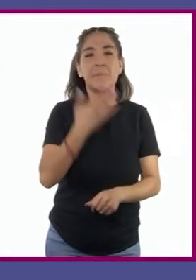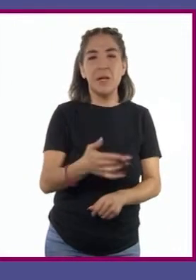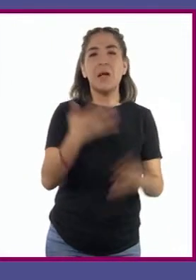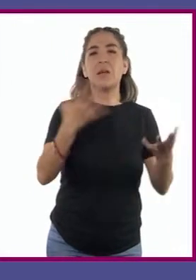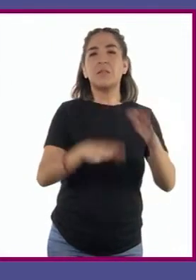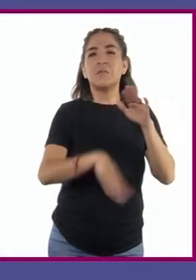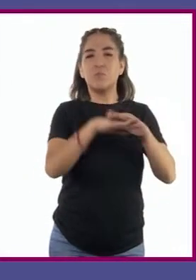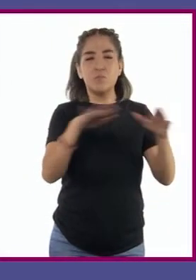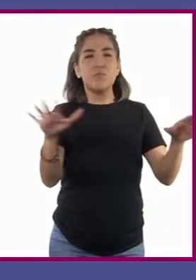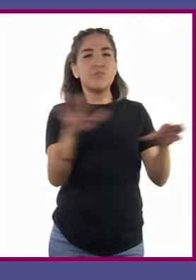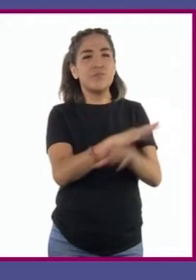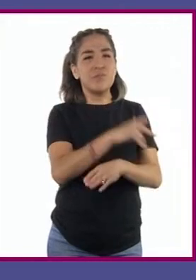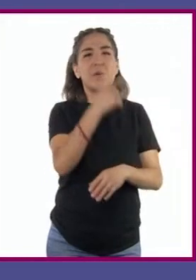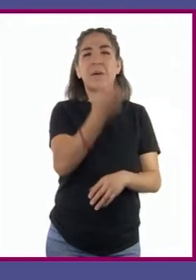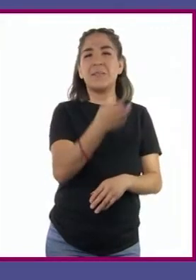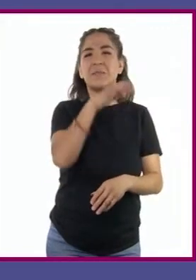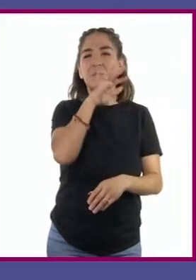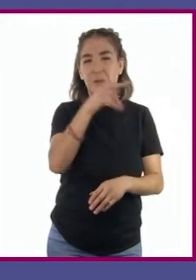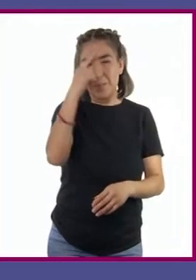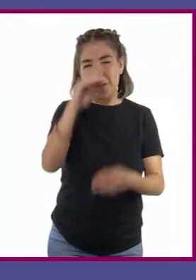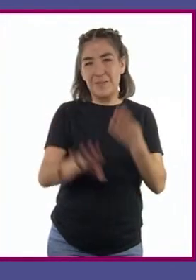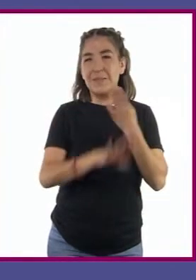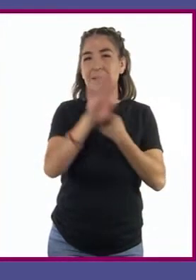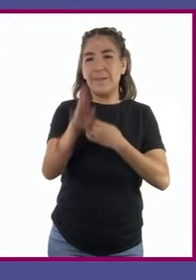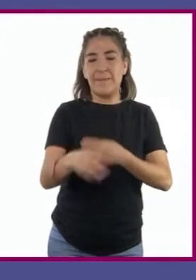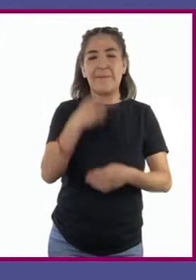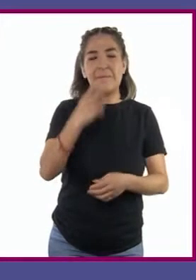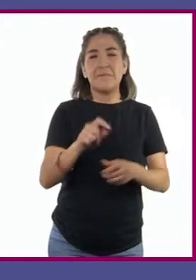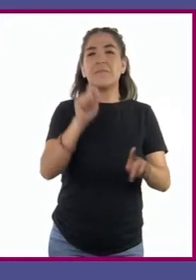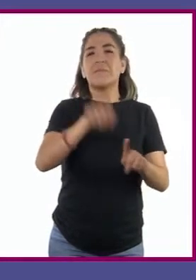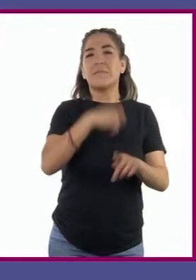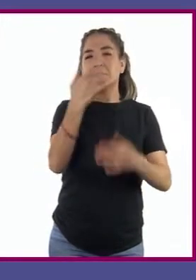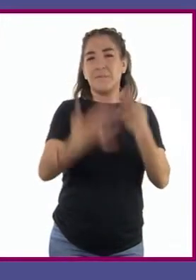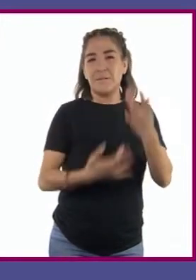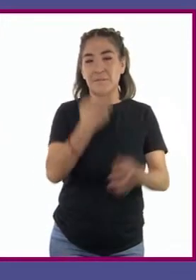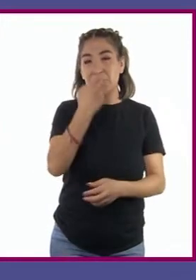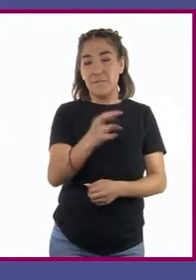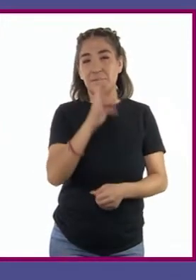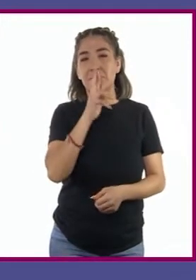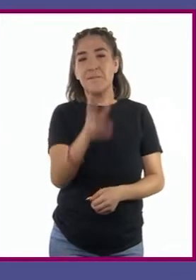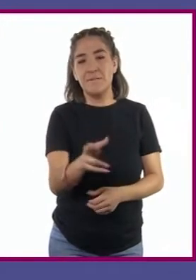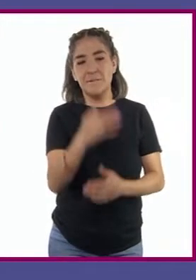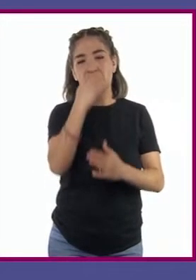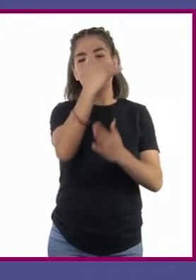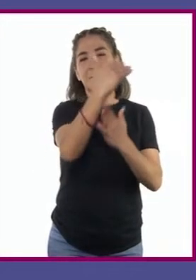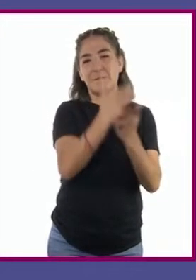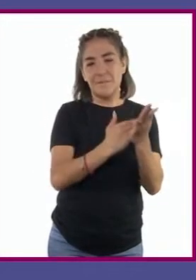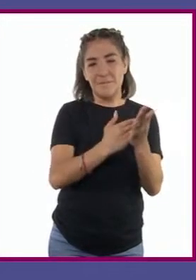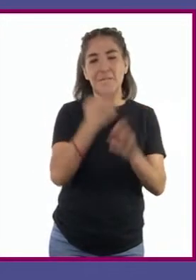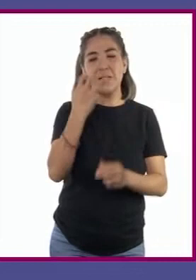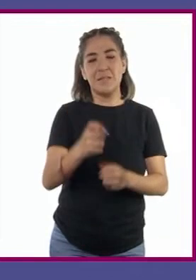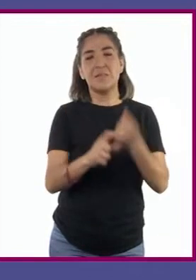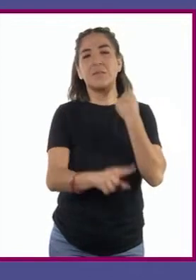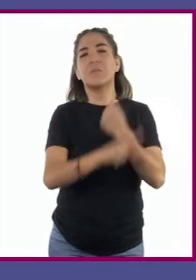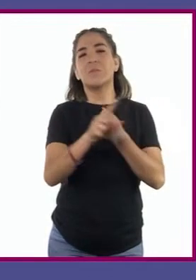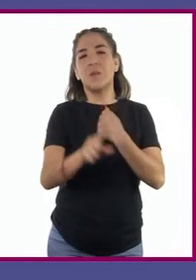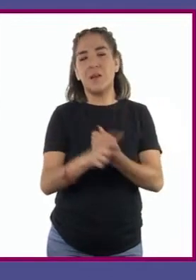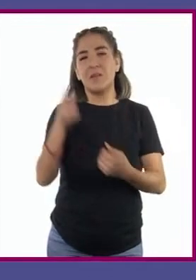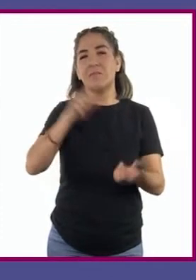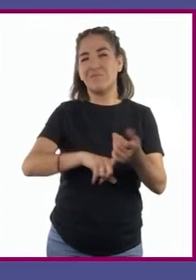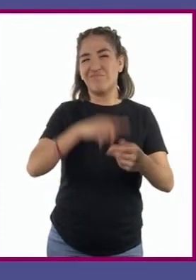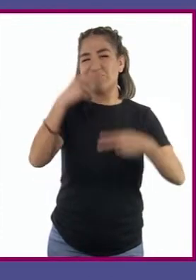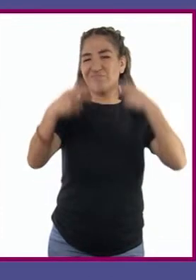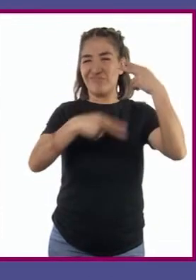de un relleno sanitario para evitar la incineración y como resultado reduciríamos el problema de